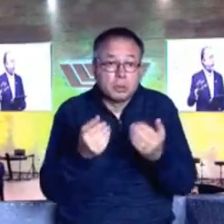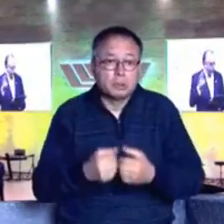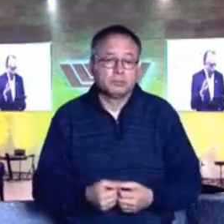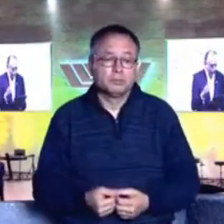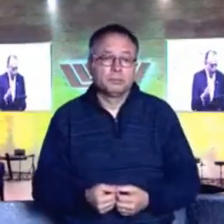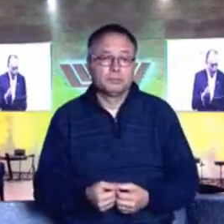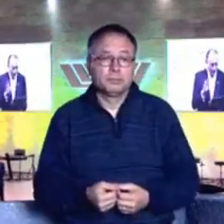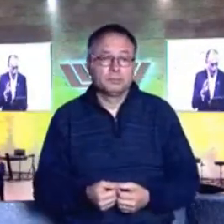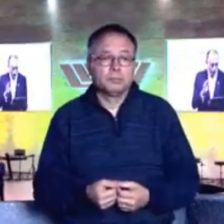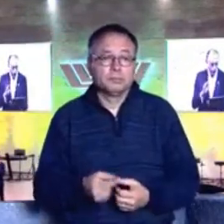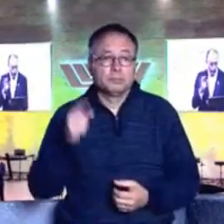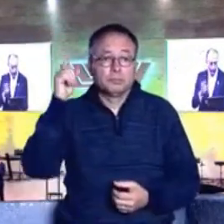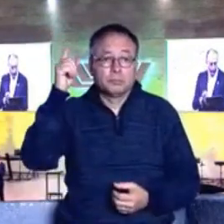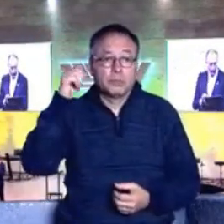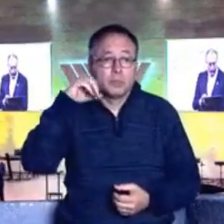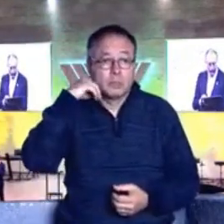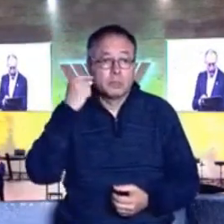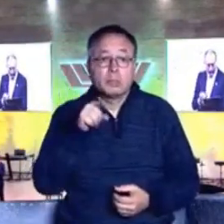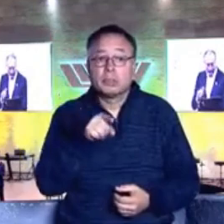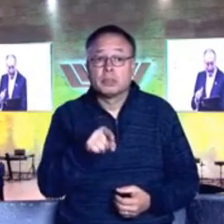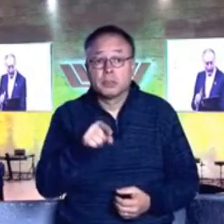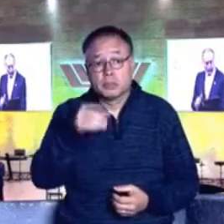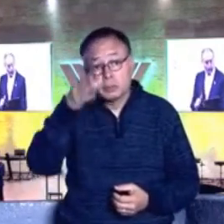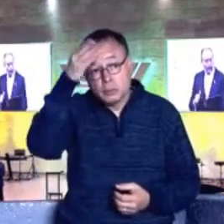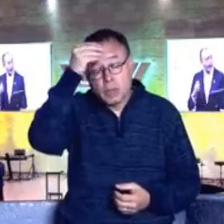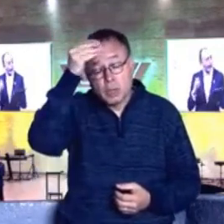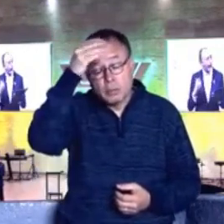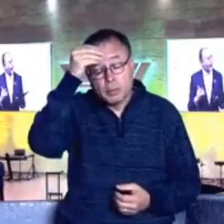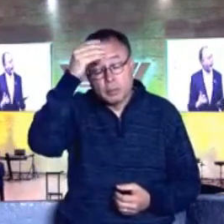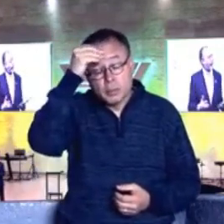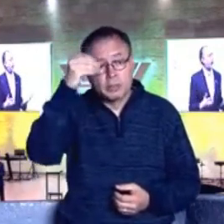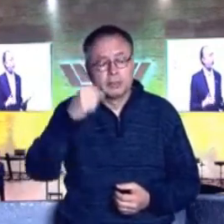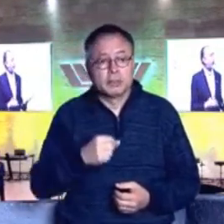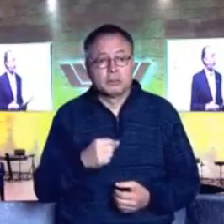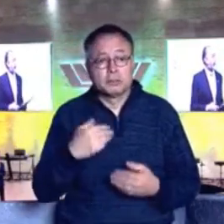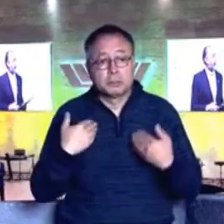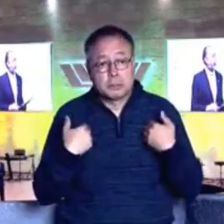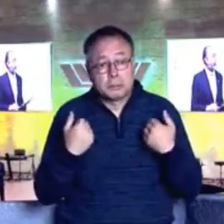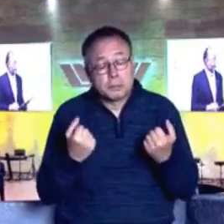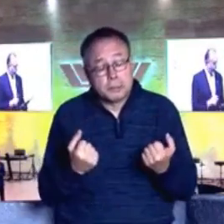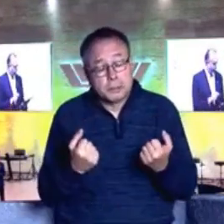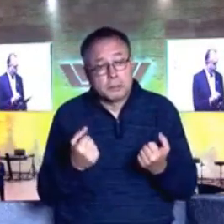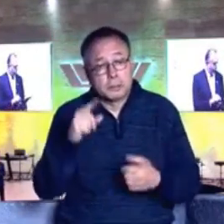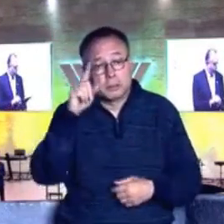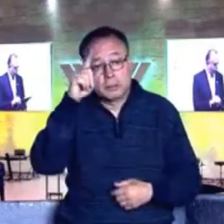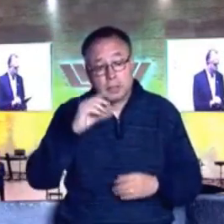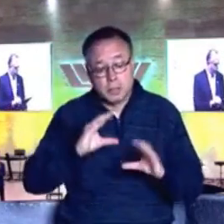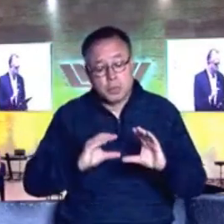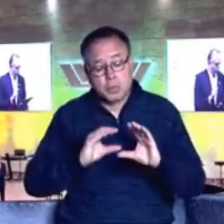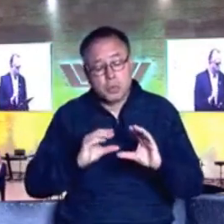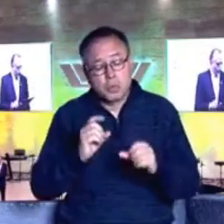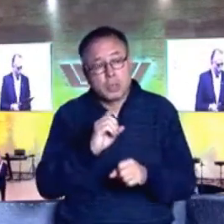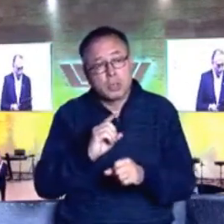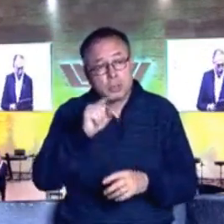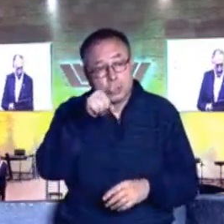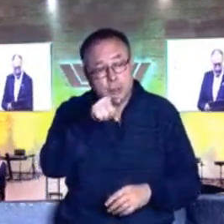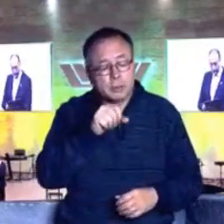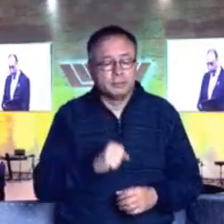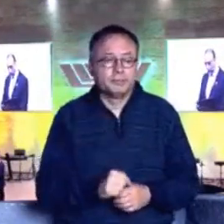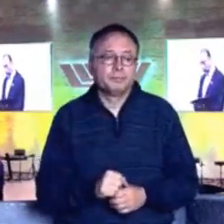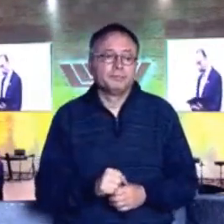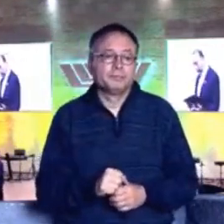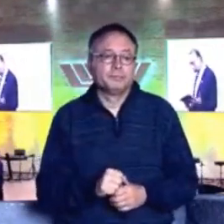y él quiere que tú sepas y que que te quede claro que él tiene cuidado de ti en Génesis capítulo 22